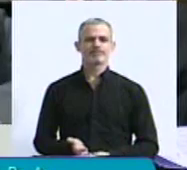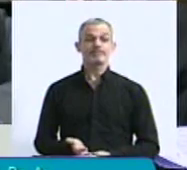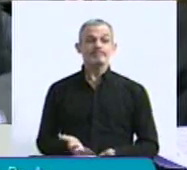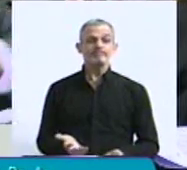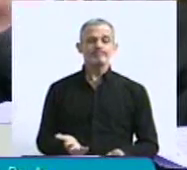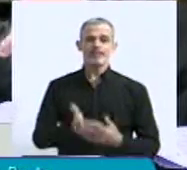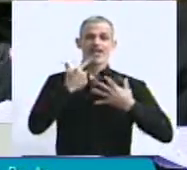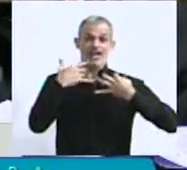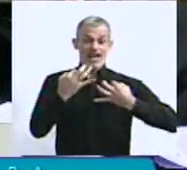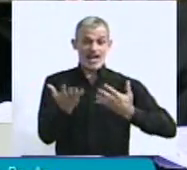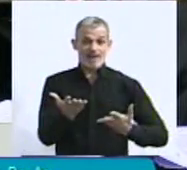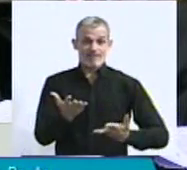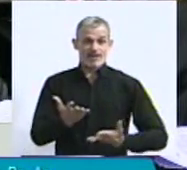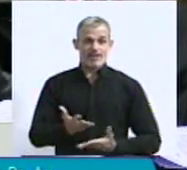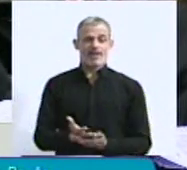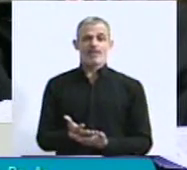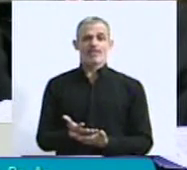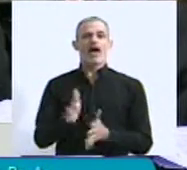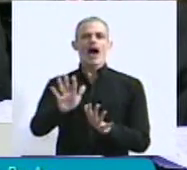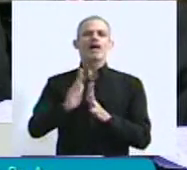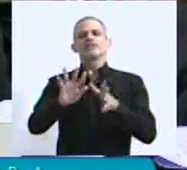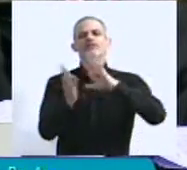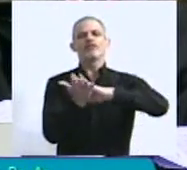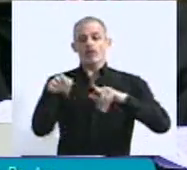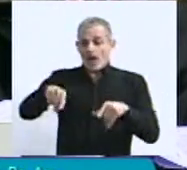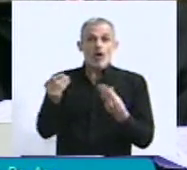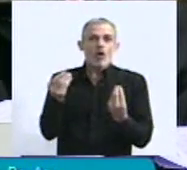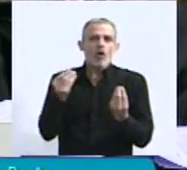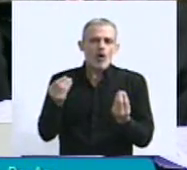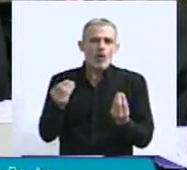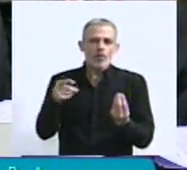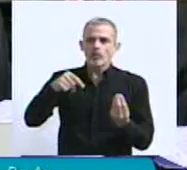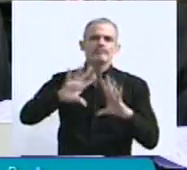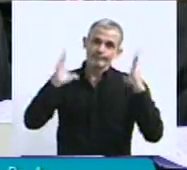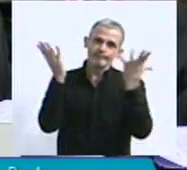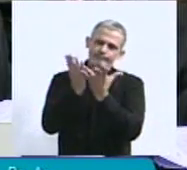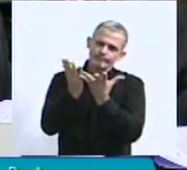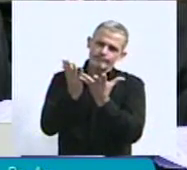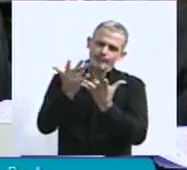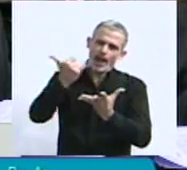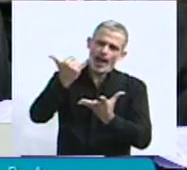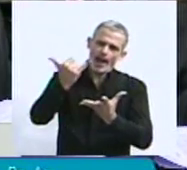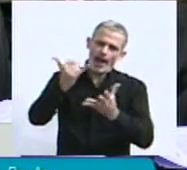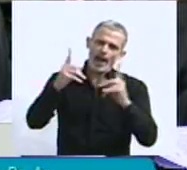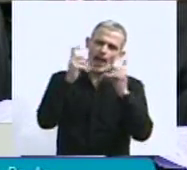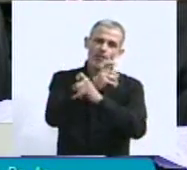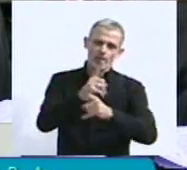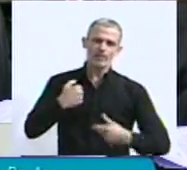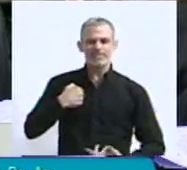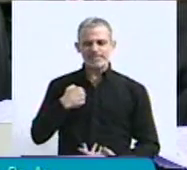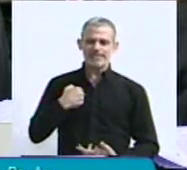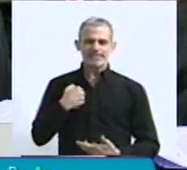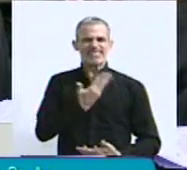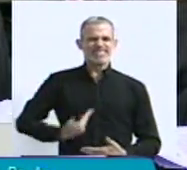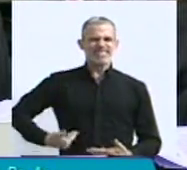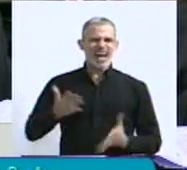la verdad que frente al actual escenario y frente al actual escenario mundial, uno quisiera que este estado